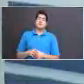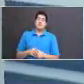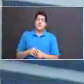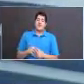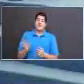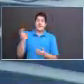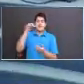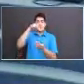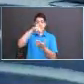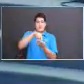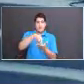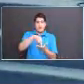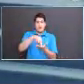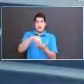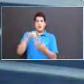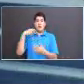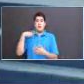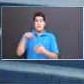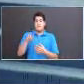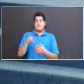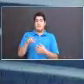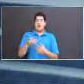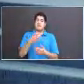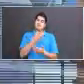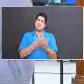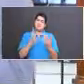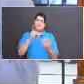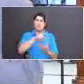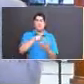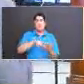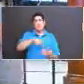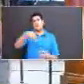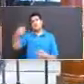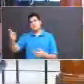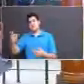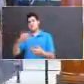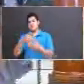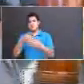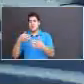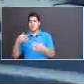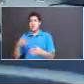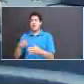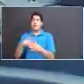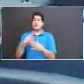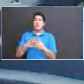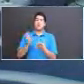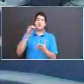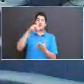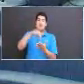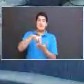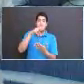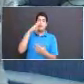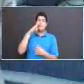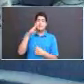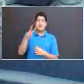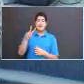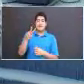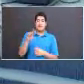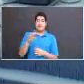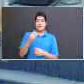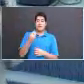Y se subieron los vagabundos ahí para trasladarse de un lugar a otro. Pero cuando se subieron, se dieron cuenta que era,